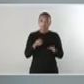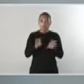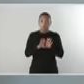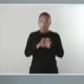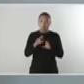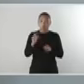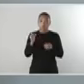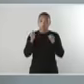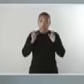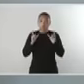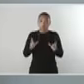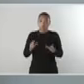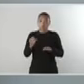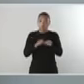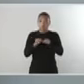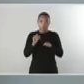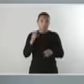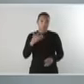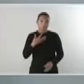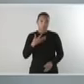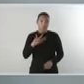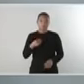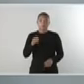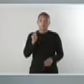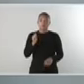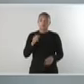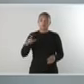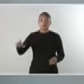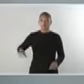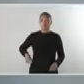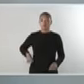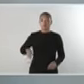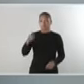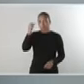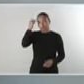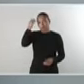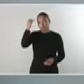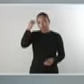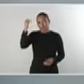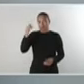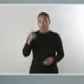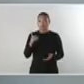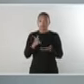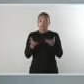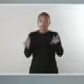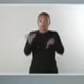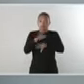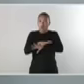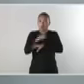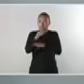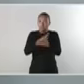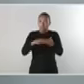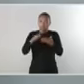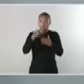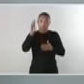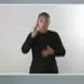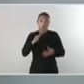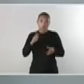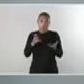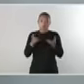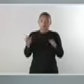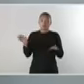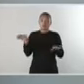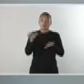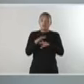por lo que en mi gobierno propondremos convertir el círculo vicioso en el que nos encontramos en un círculo